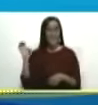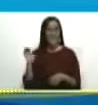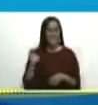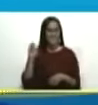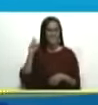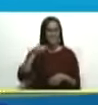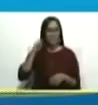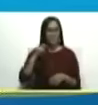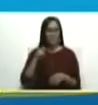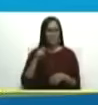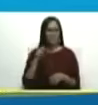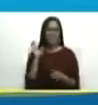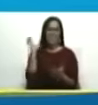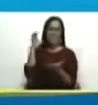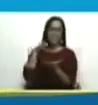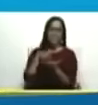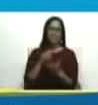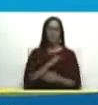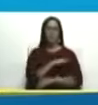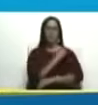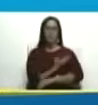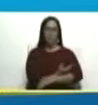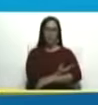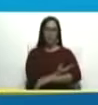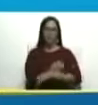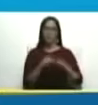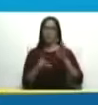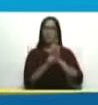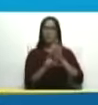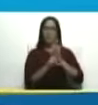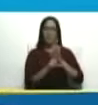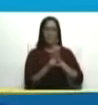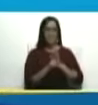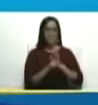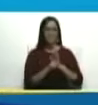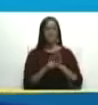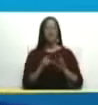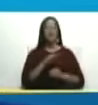necesitan estados fuertes, con leyes fuertes,